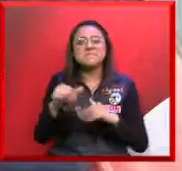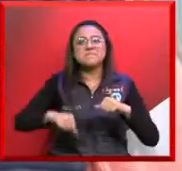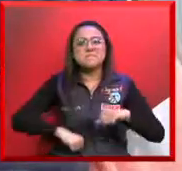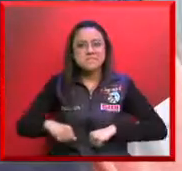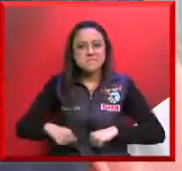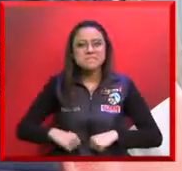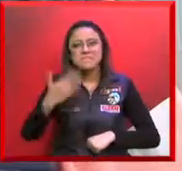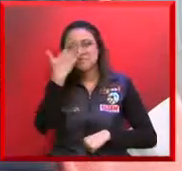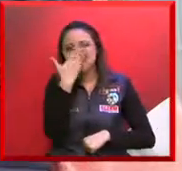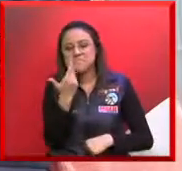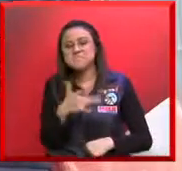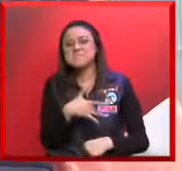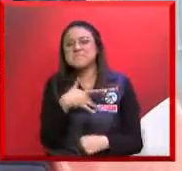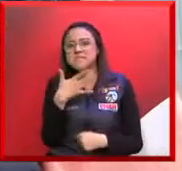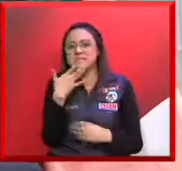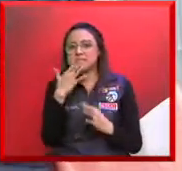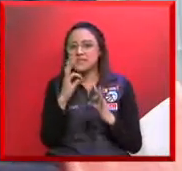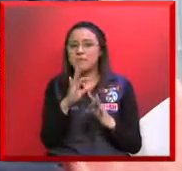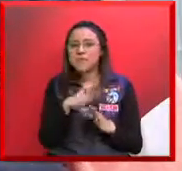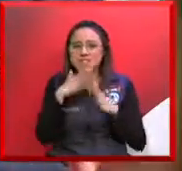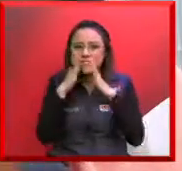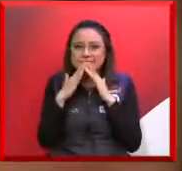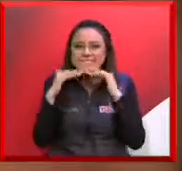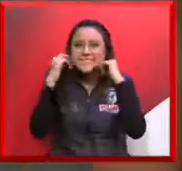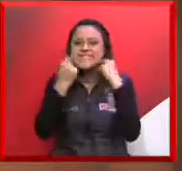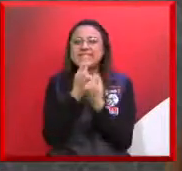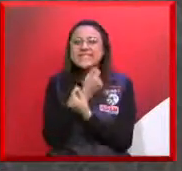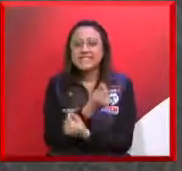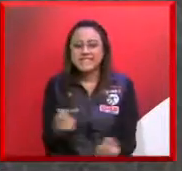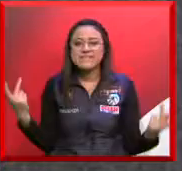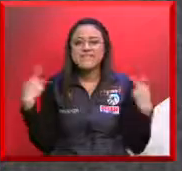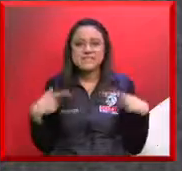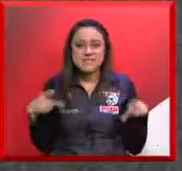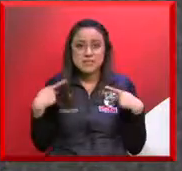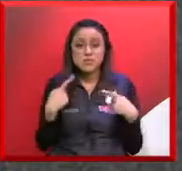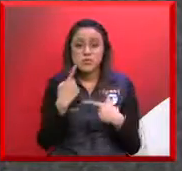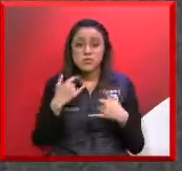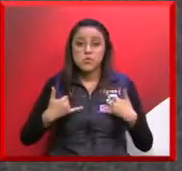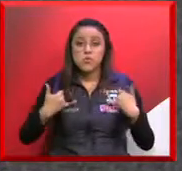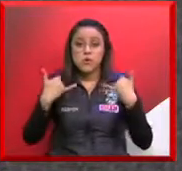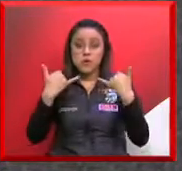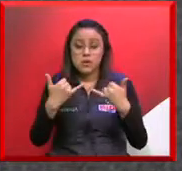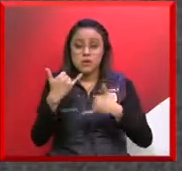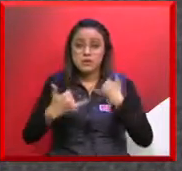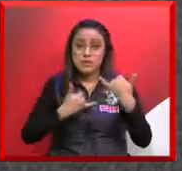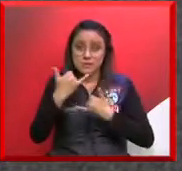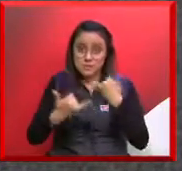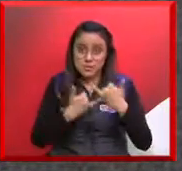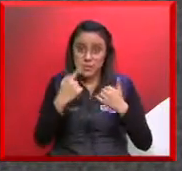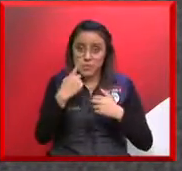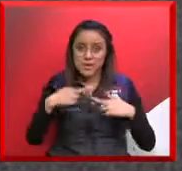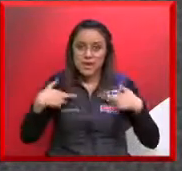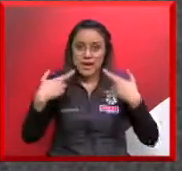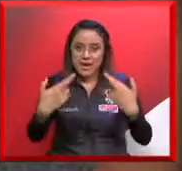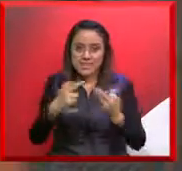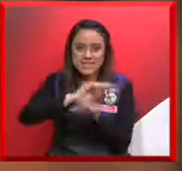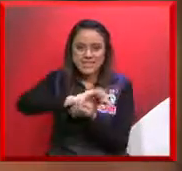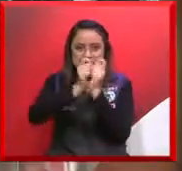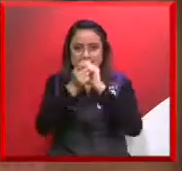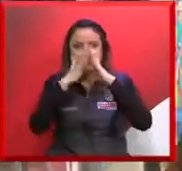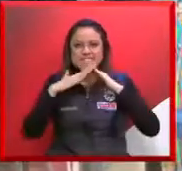actividad, se siente increíble poderle dar una sonrisa a la gente. Juguetón es un regalo, una sonrisa, los invito a que se sumen al